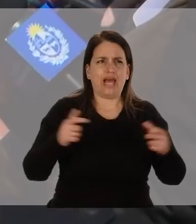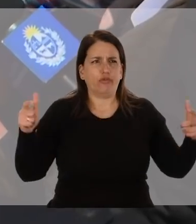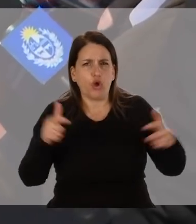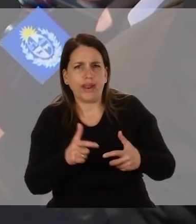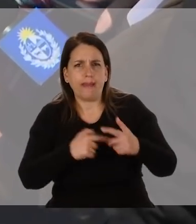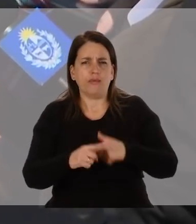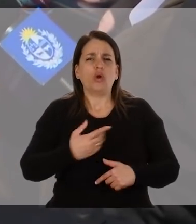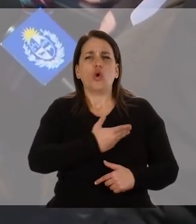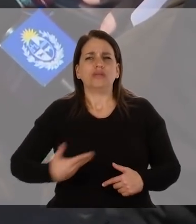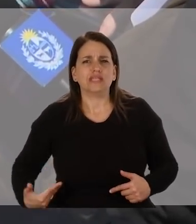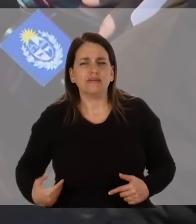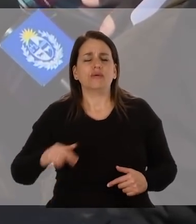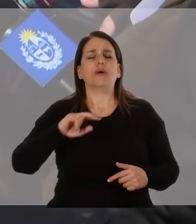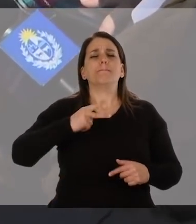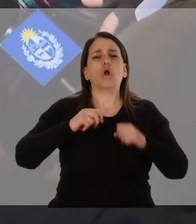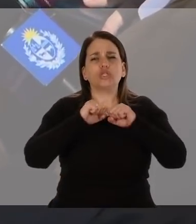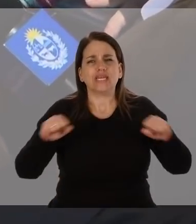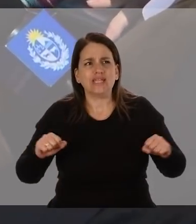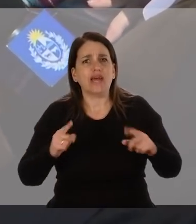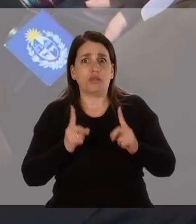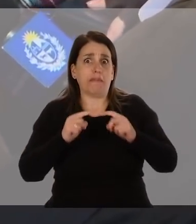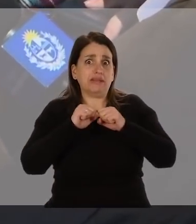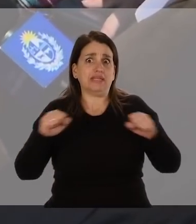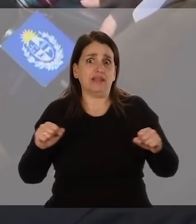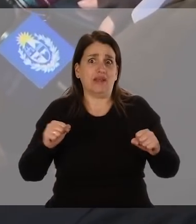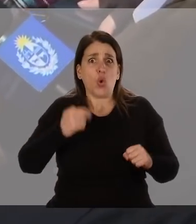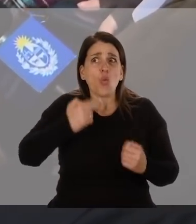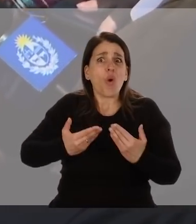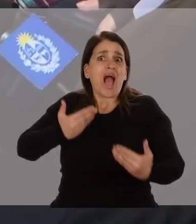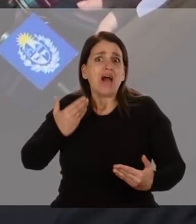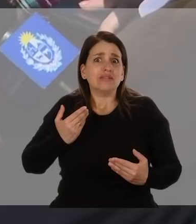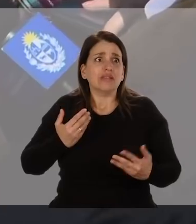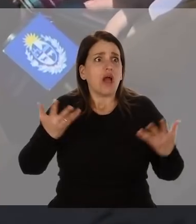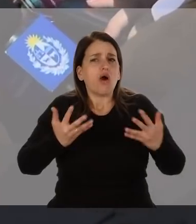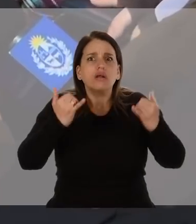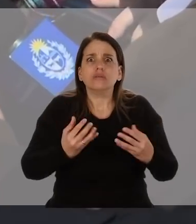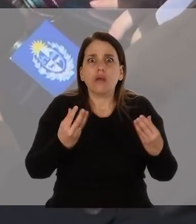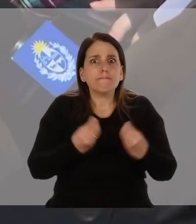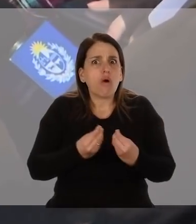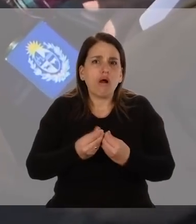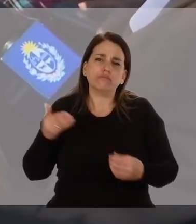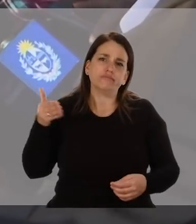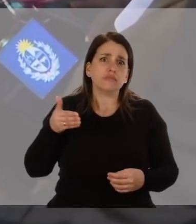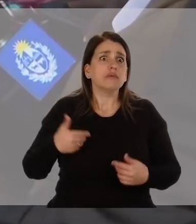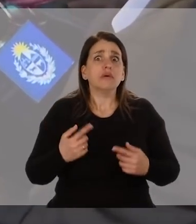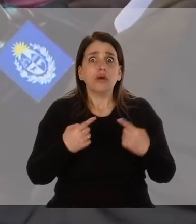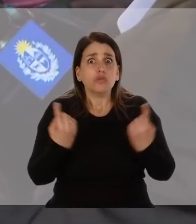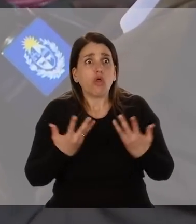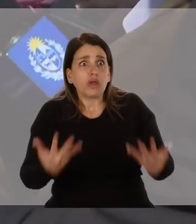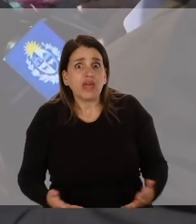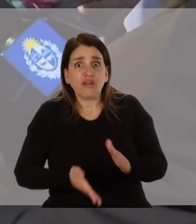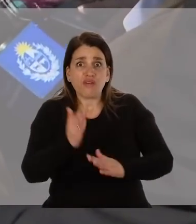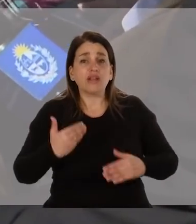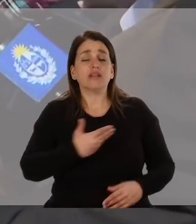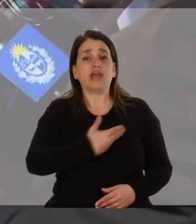sindicatos reunirse con el presidente de la República, con el prosecretario, con el secretario. ¿Cuándo vieron? Nunca. El que quiere va a la Torre Ejecutiva, se